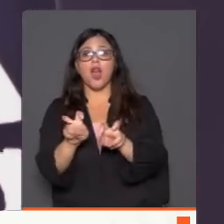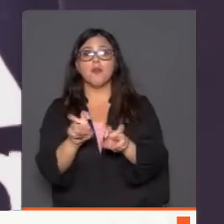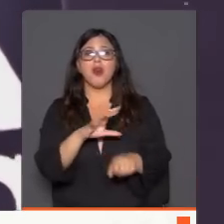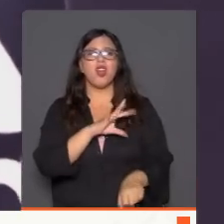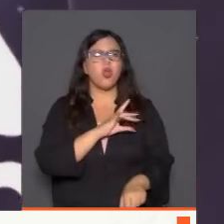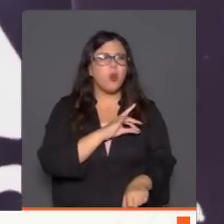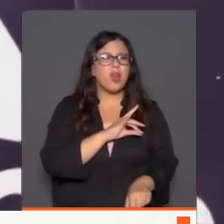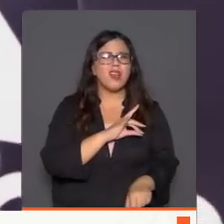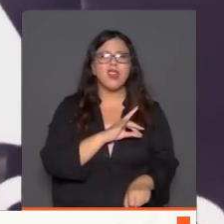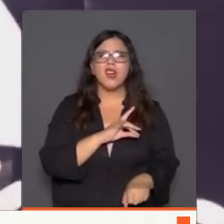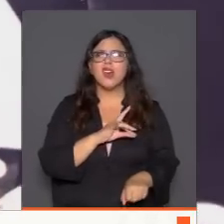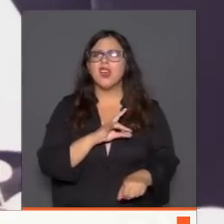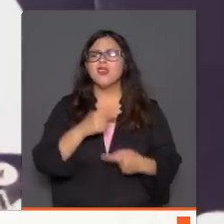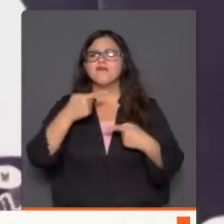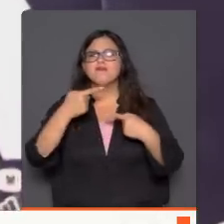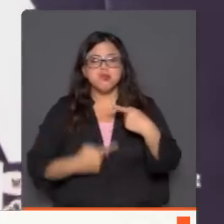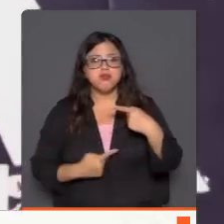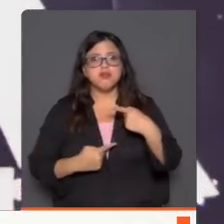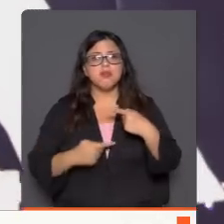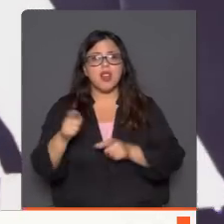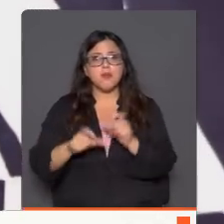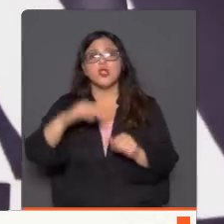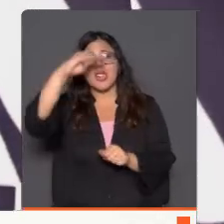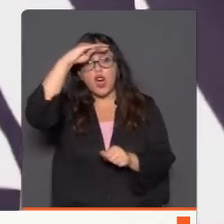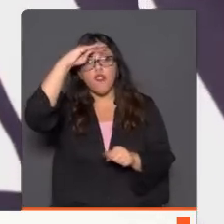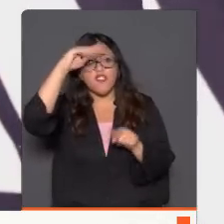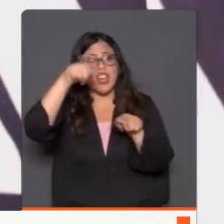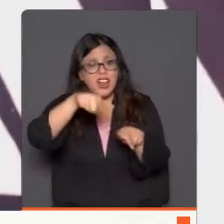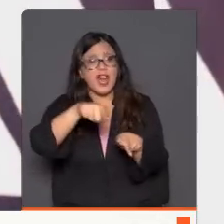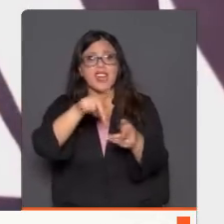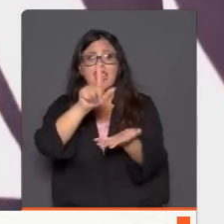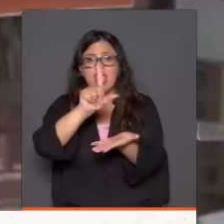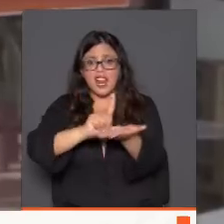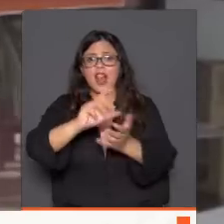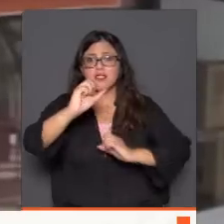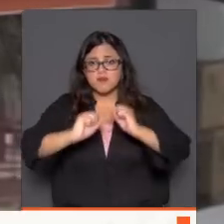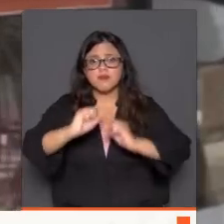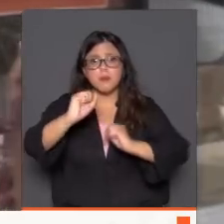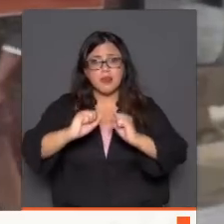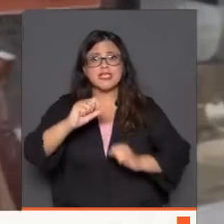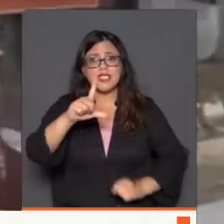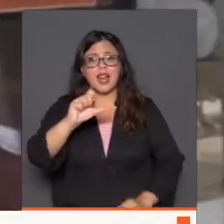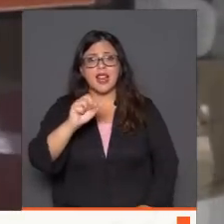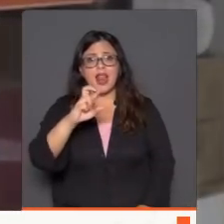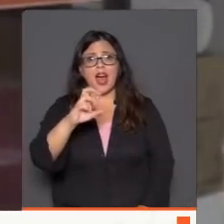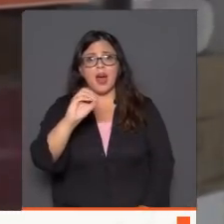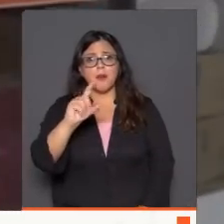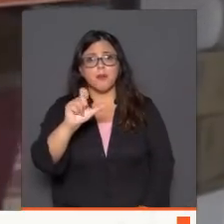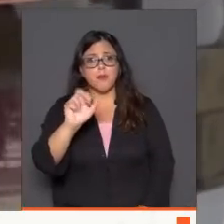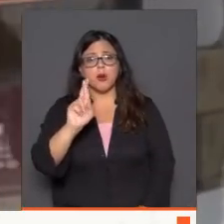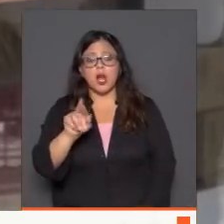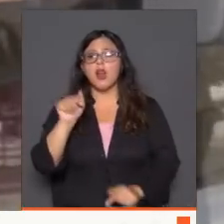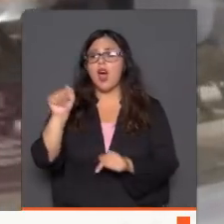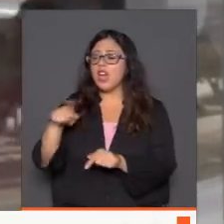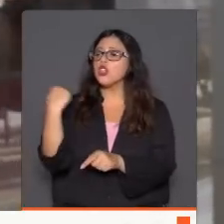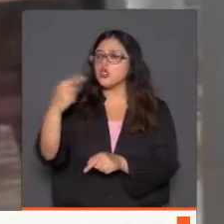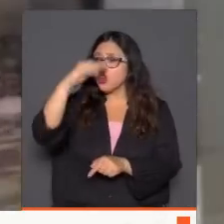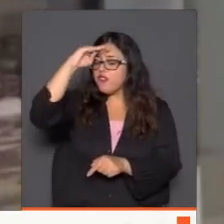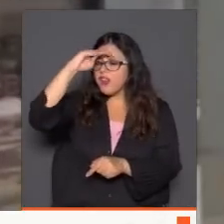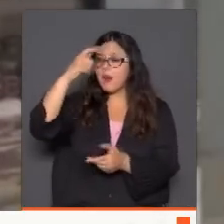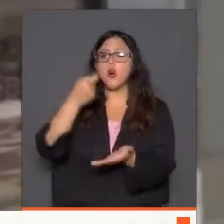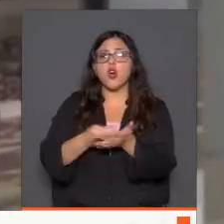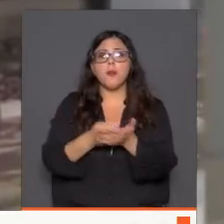indigna a quienes confían en esta tienda. Que uno compra confiado, que son prendas originales y compra